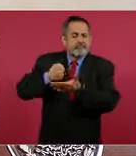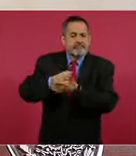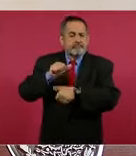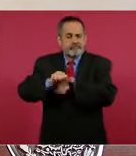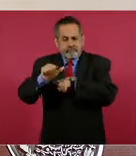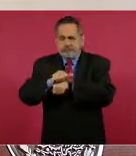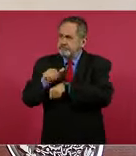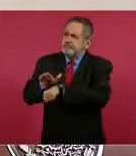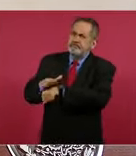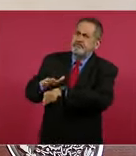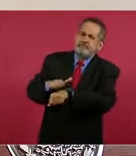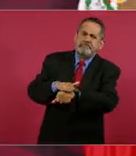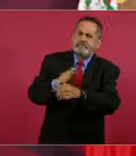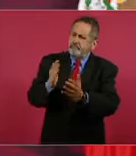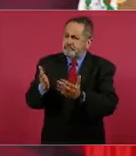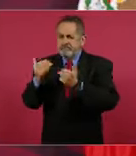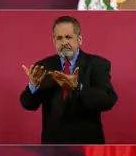convocaron